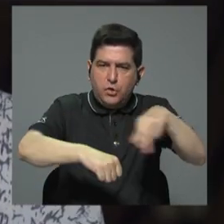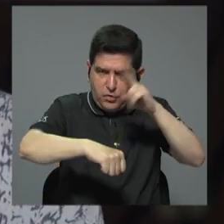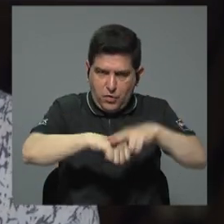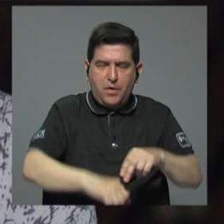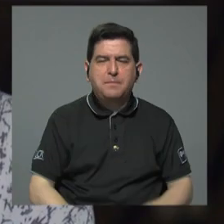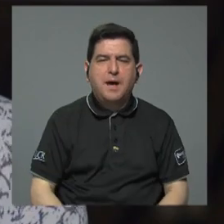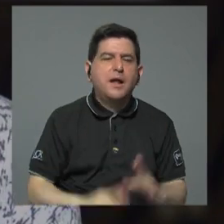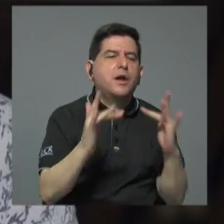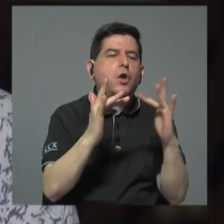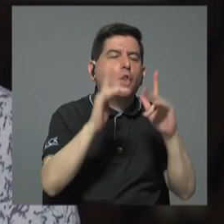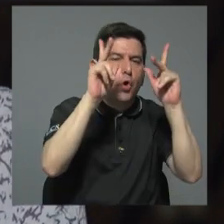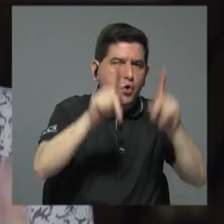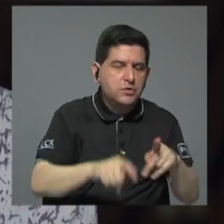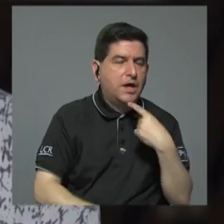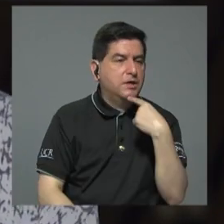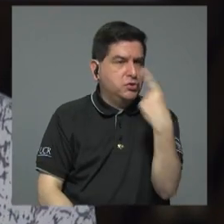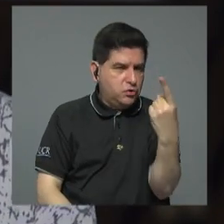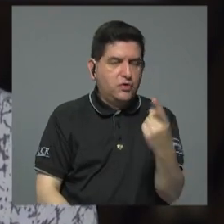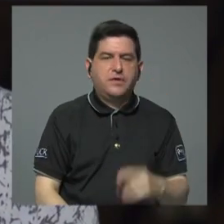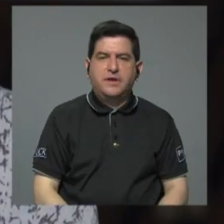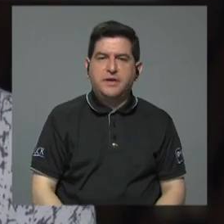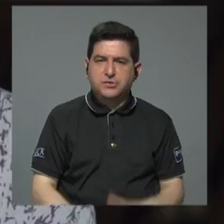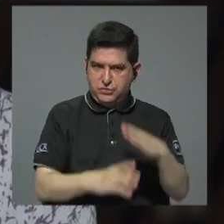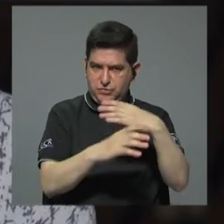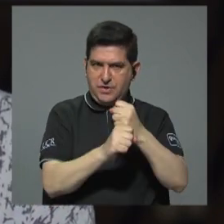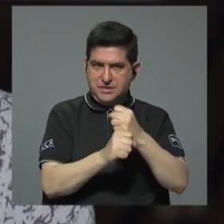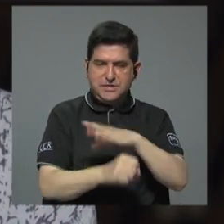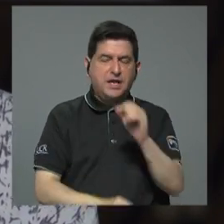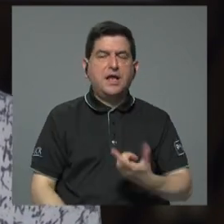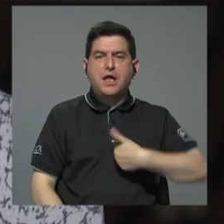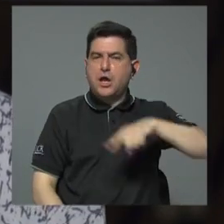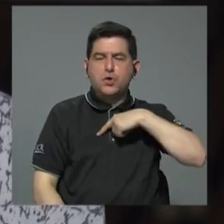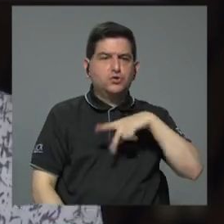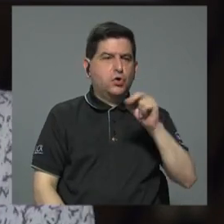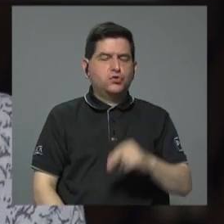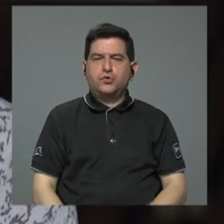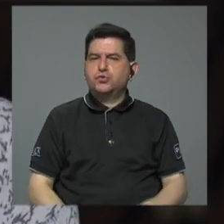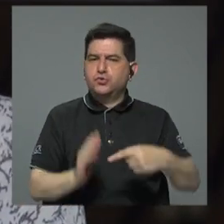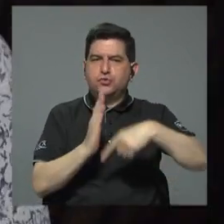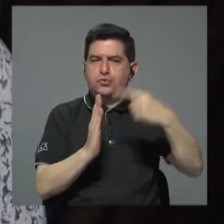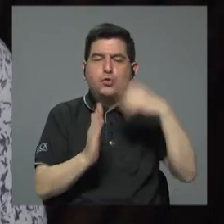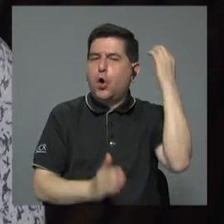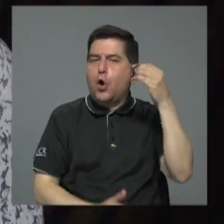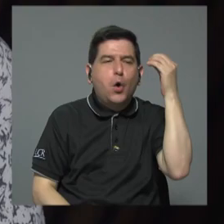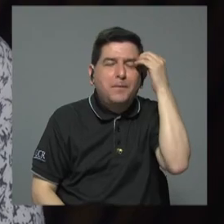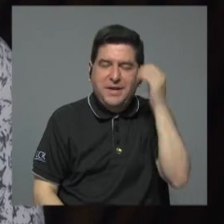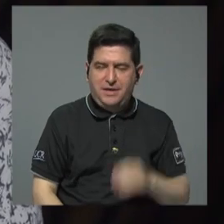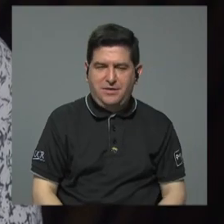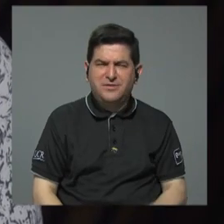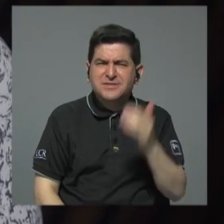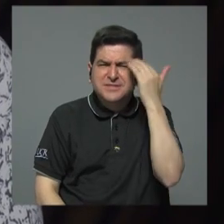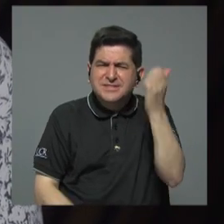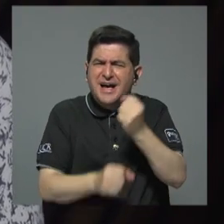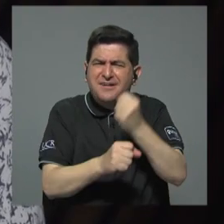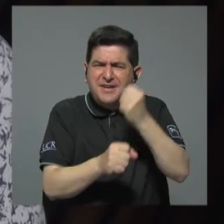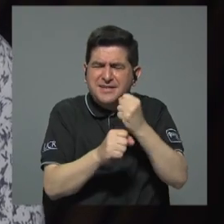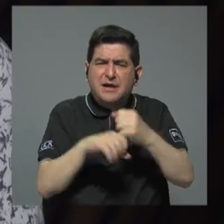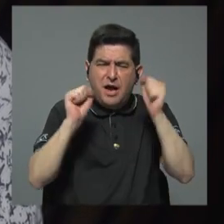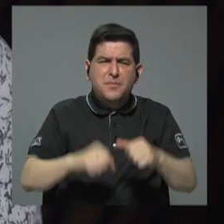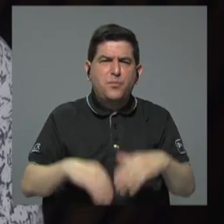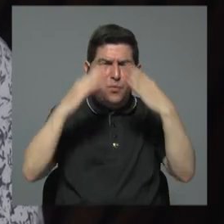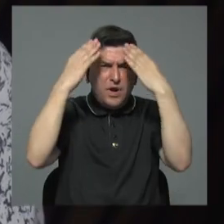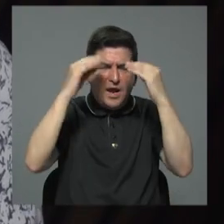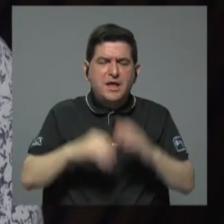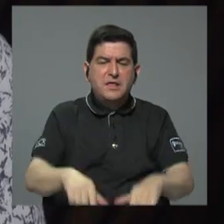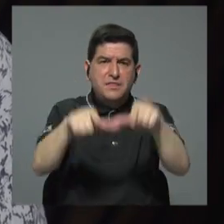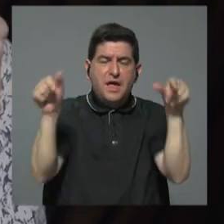como contactar a la persona que lanzó la afirmación dudosa y abstenernos de chequear opiniones. Para conocer cómo trabajamos, puede revisar la información